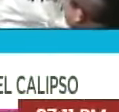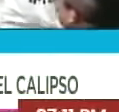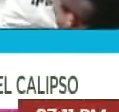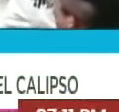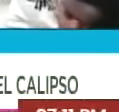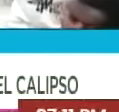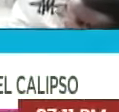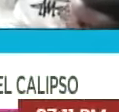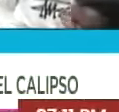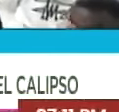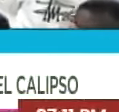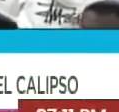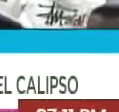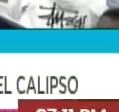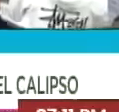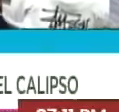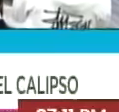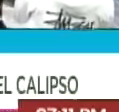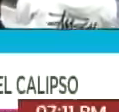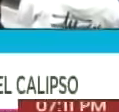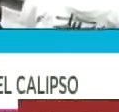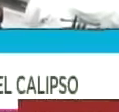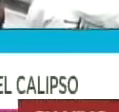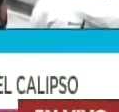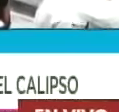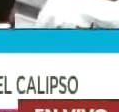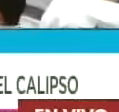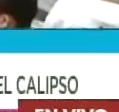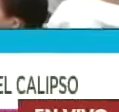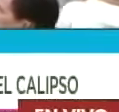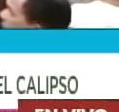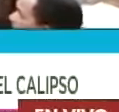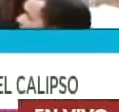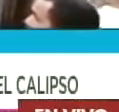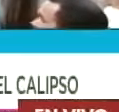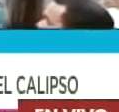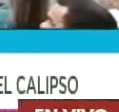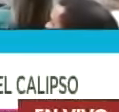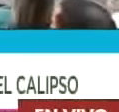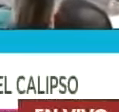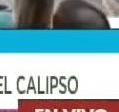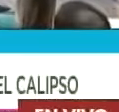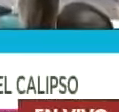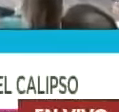do. You put me under the bed and you want the man to chop up my head.